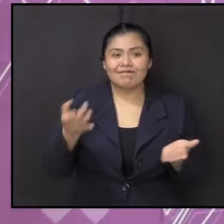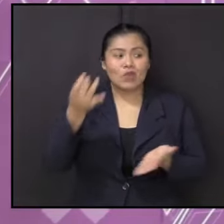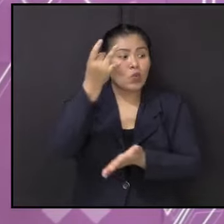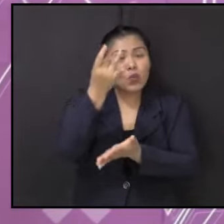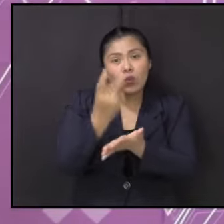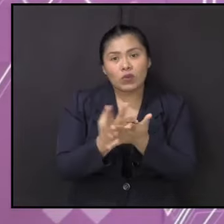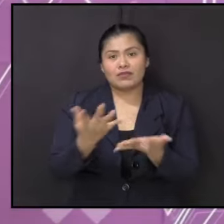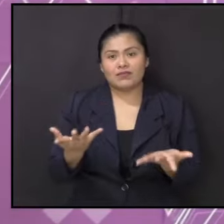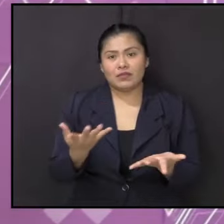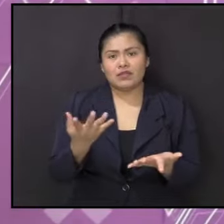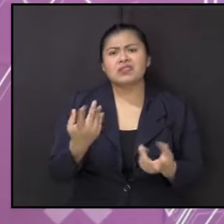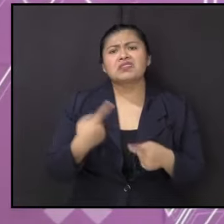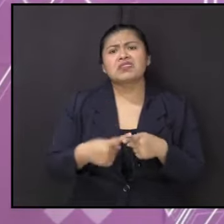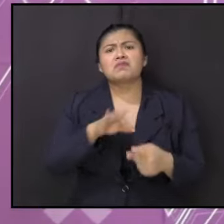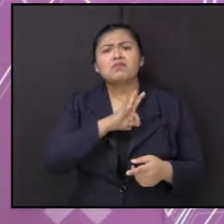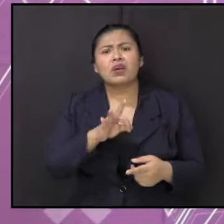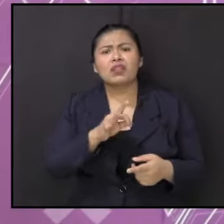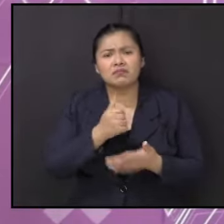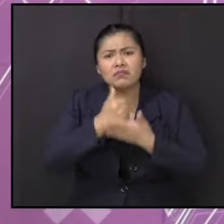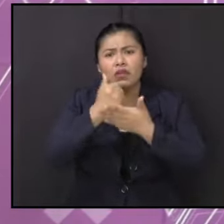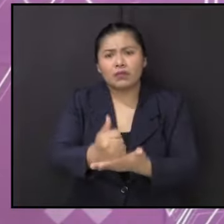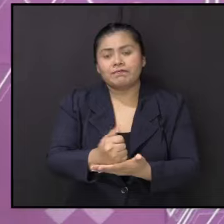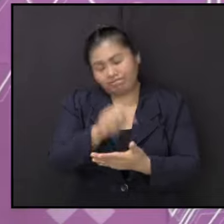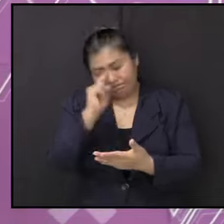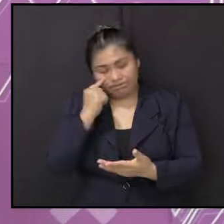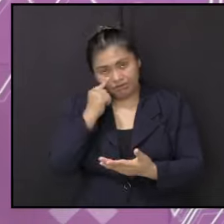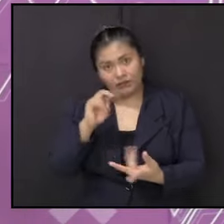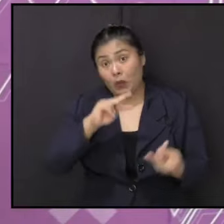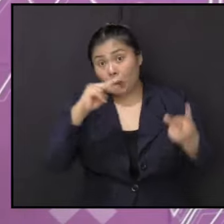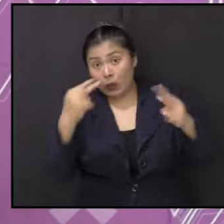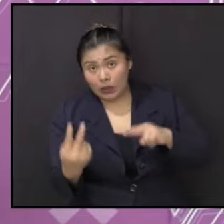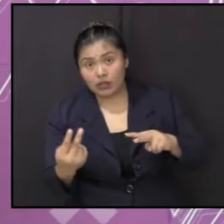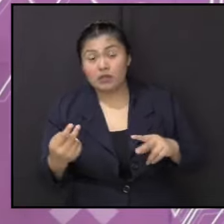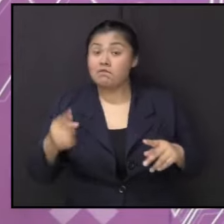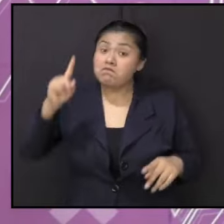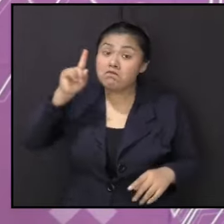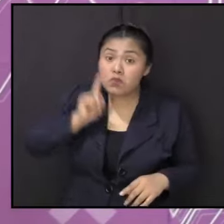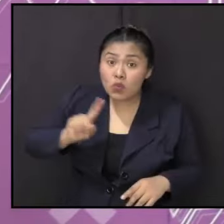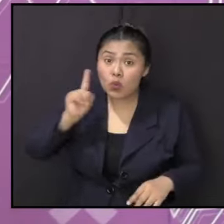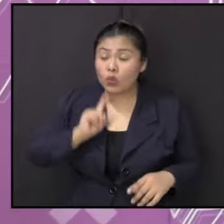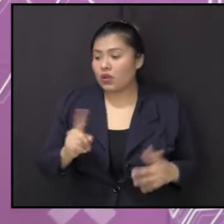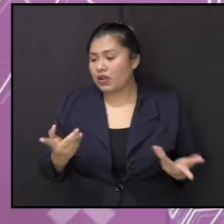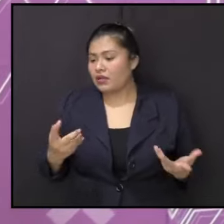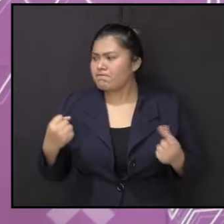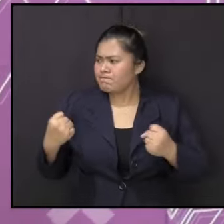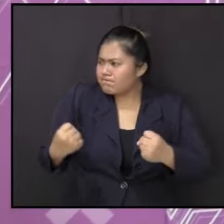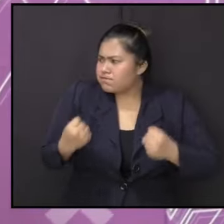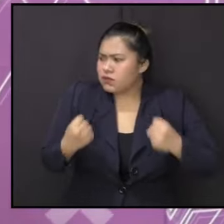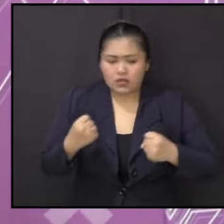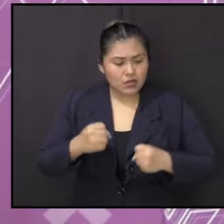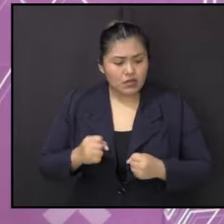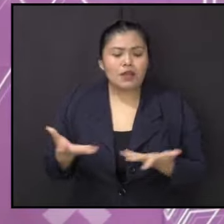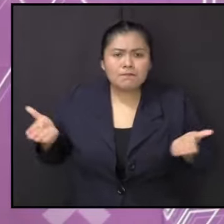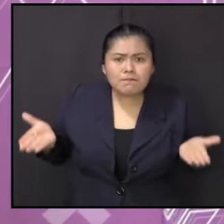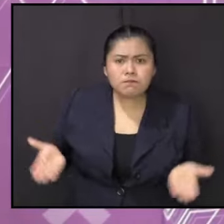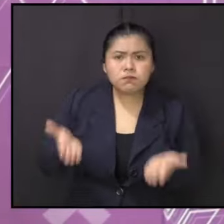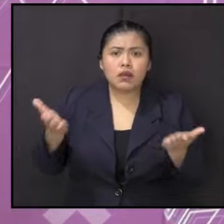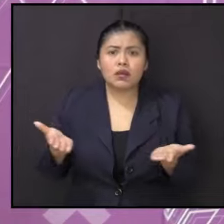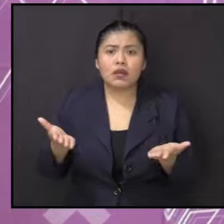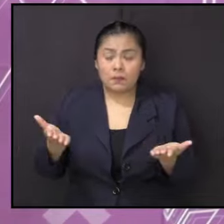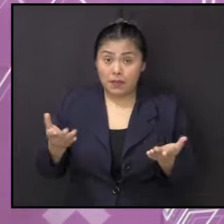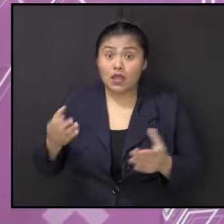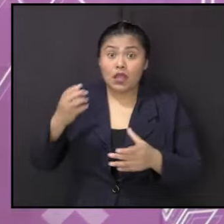que la sociedad lo puede hacer. También vemos la otra parte, mujeres emprendedoras que hacen el mayor esfuerzo en comprar